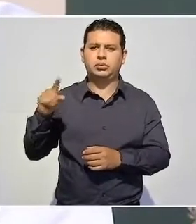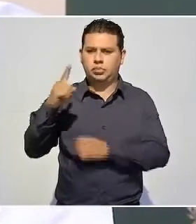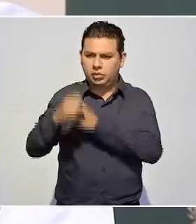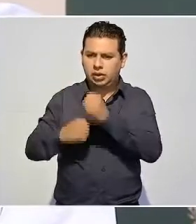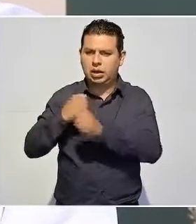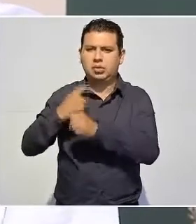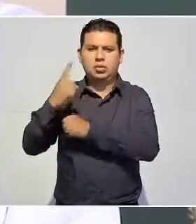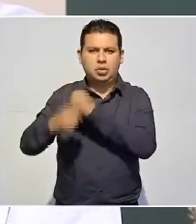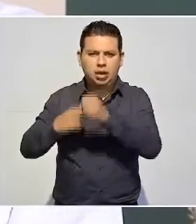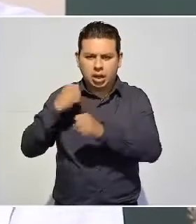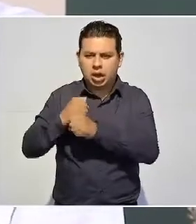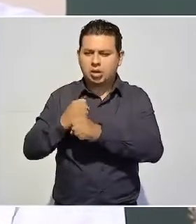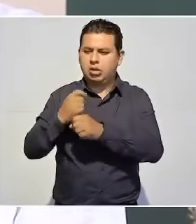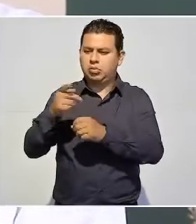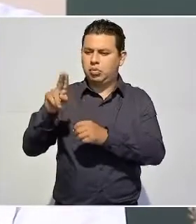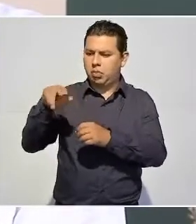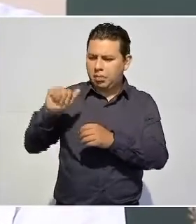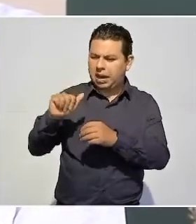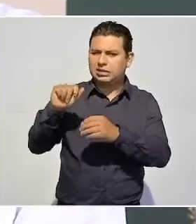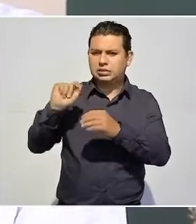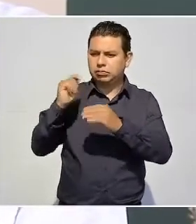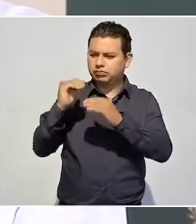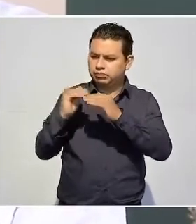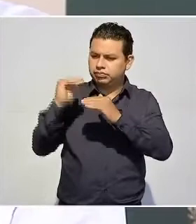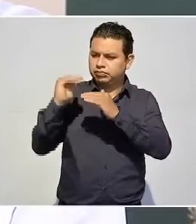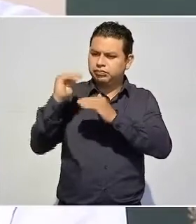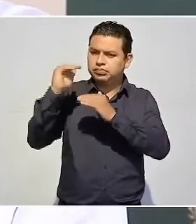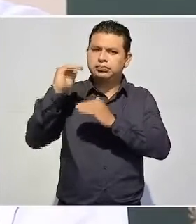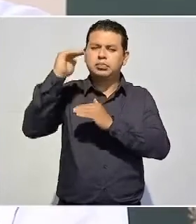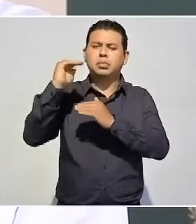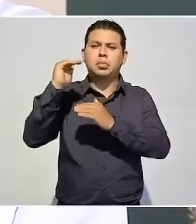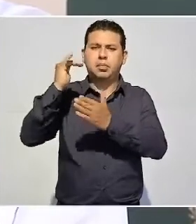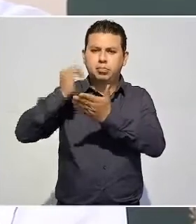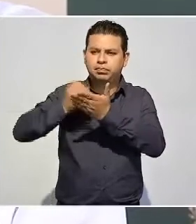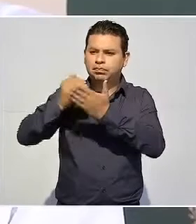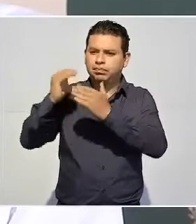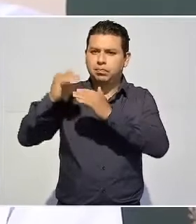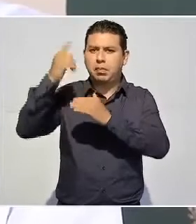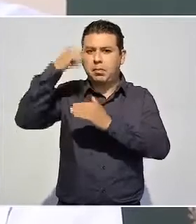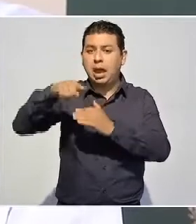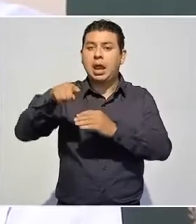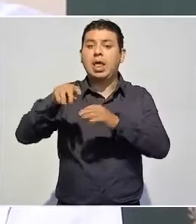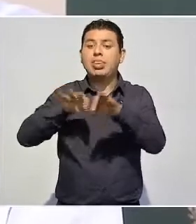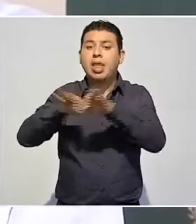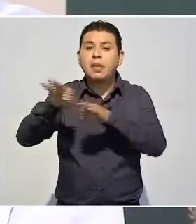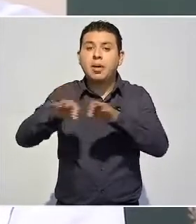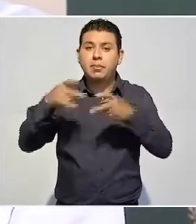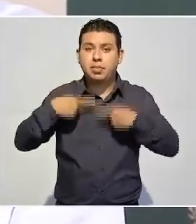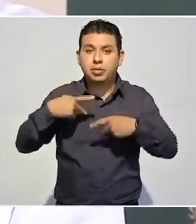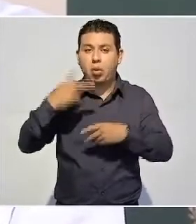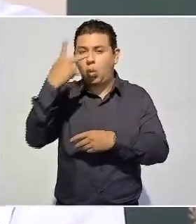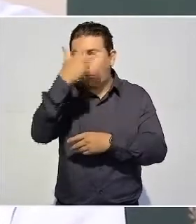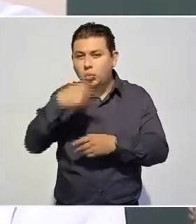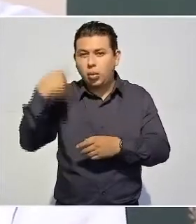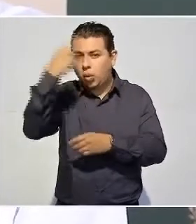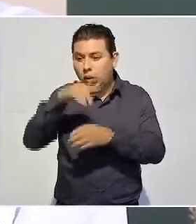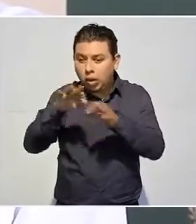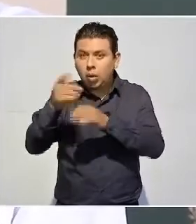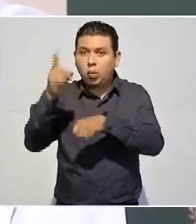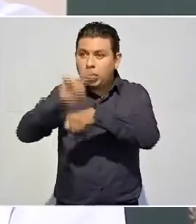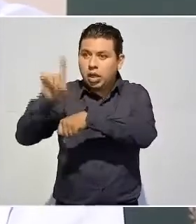anual y el incremento continuo del salario mínimo hasta